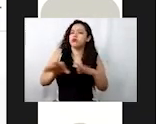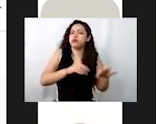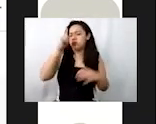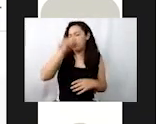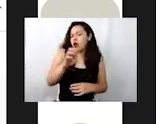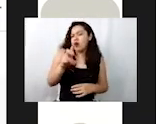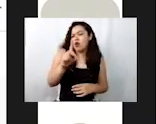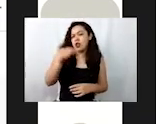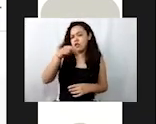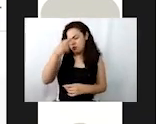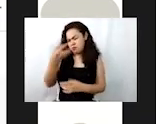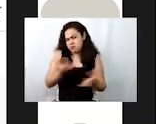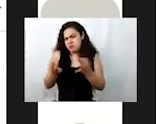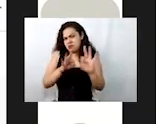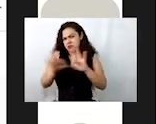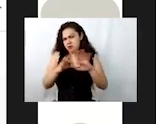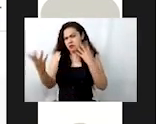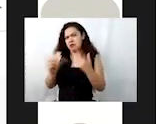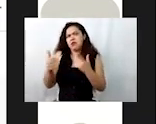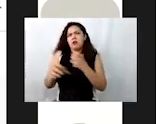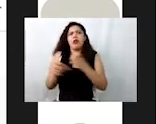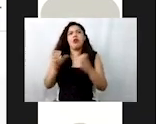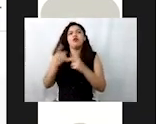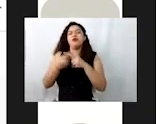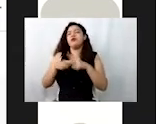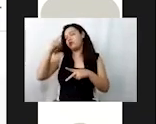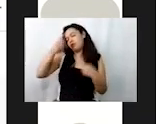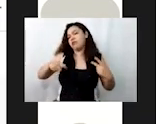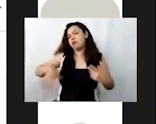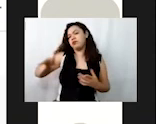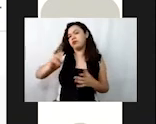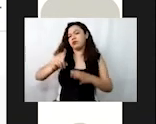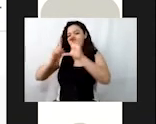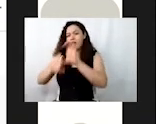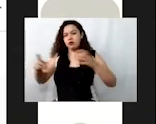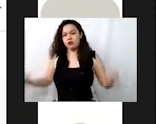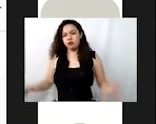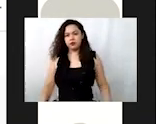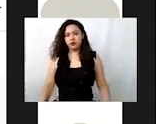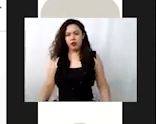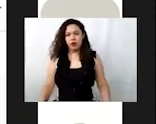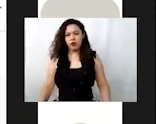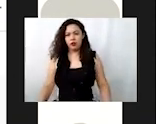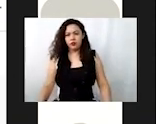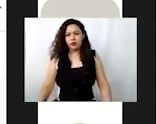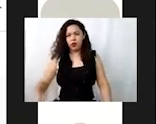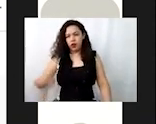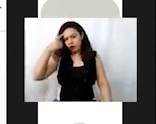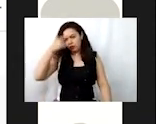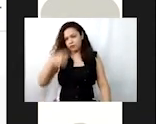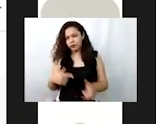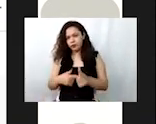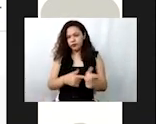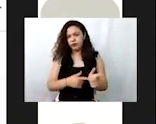en México, y hay muchas otras iniciativas ciudadanas que están en esto dando seguimiento.